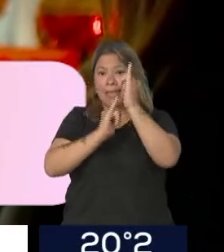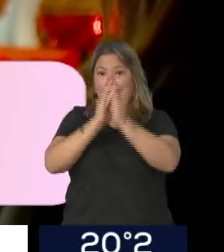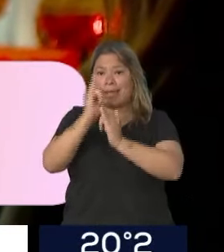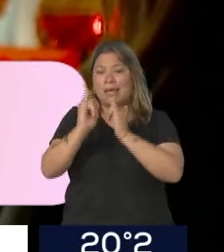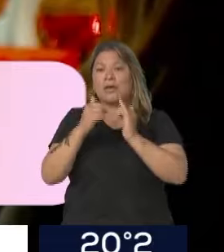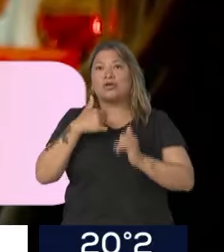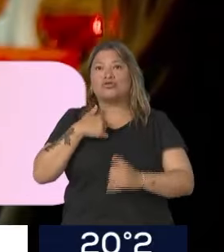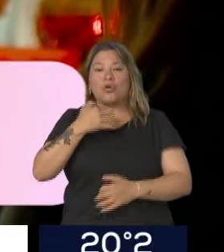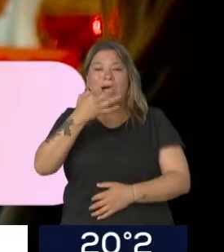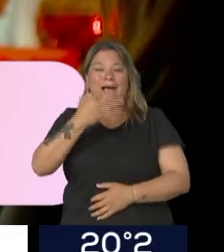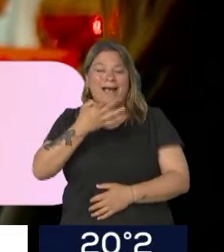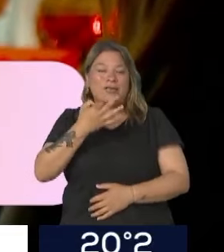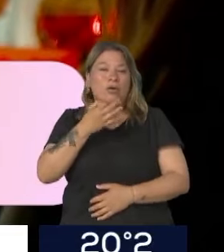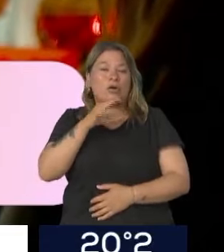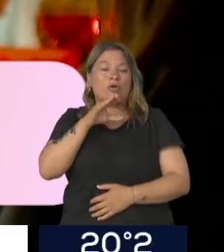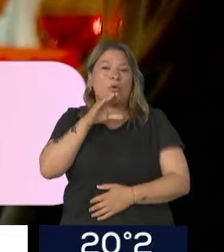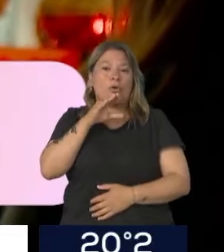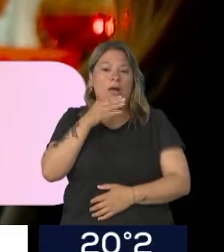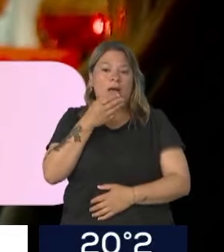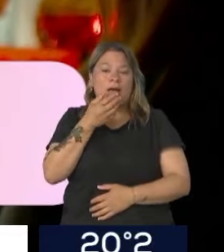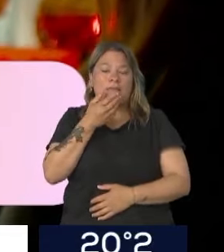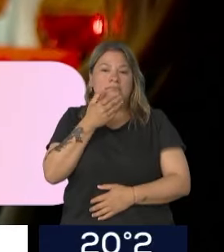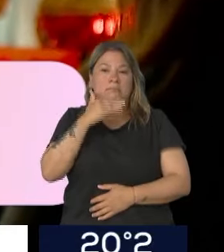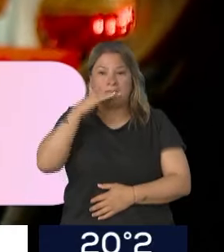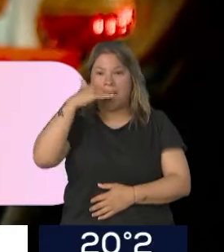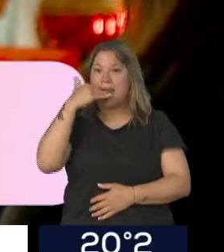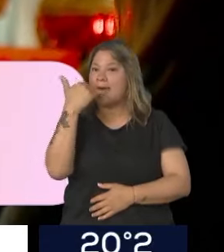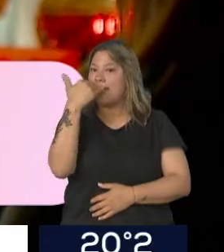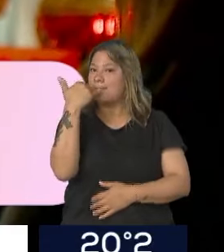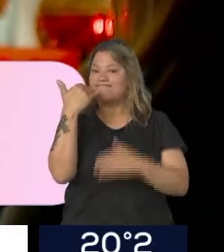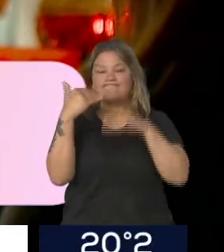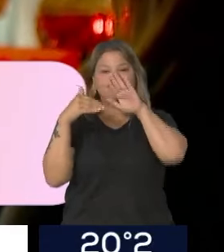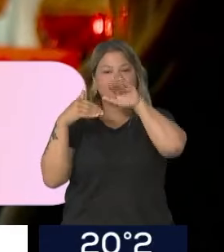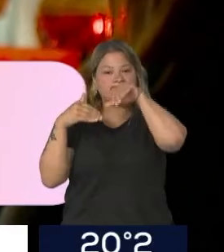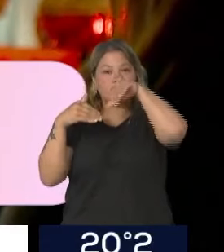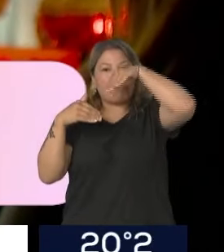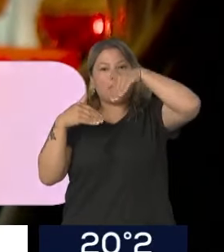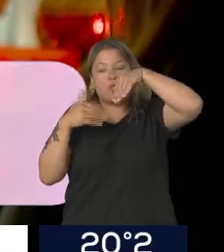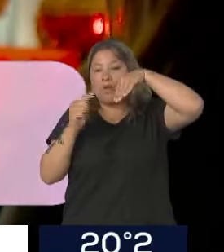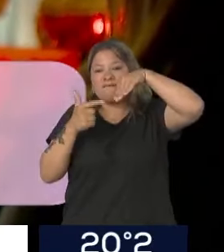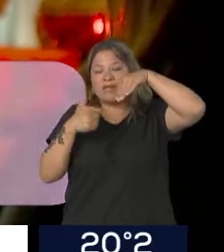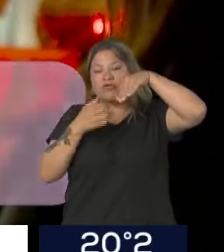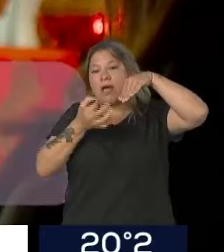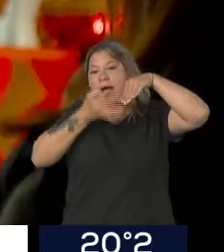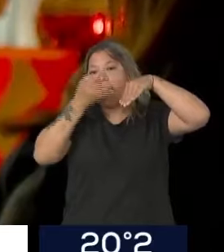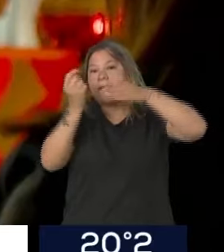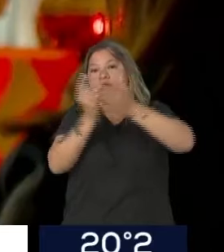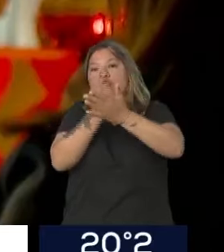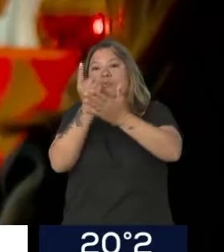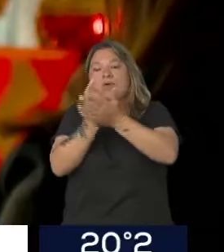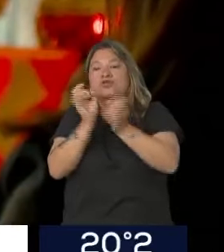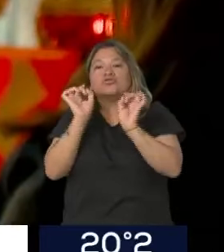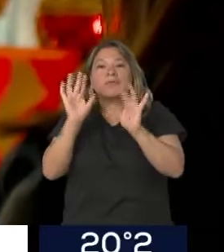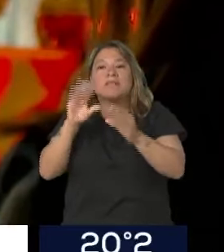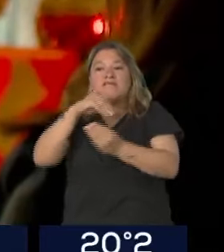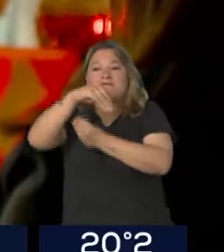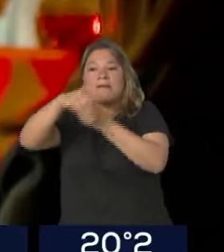al no tener paladar no podía hablar. Emitía sonidos que solamente mi mamá y mi familia entendían lo que